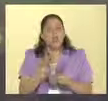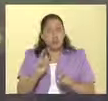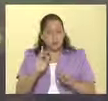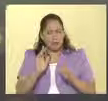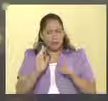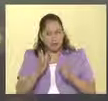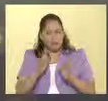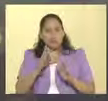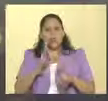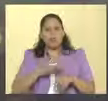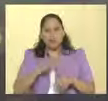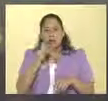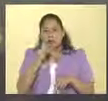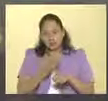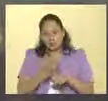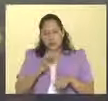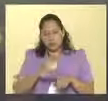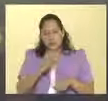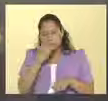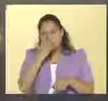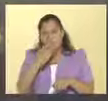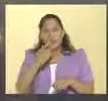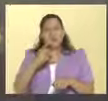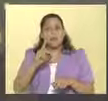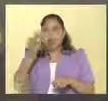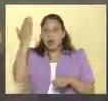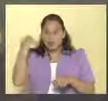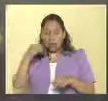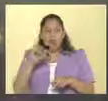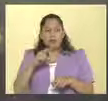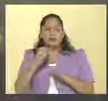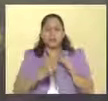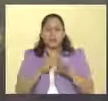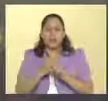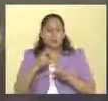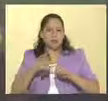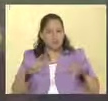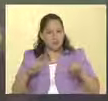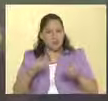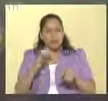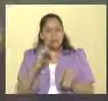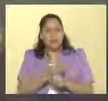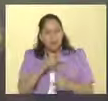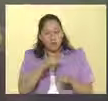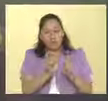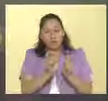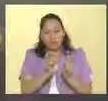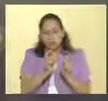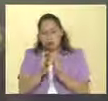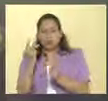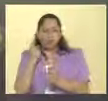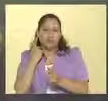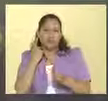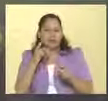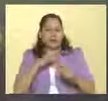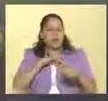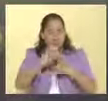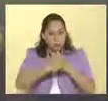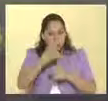libertades con mucho más vehemencia que como se hacía hace algunos años. Tenemos un sistema multipartidista, competencia